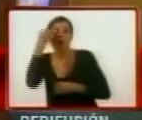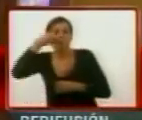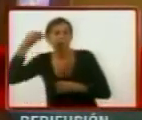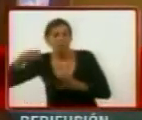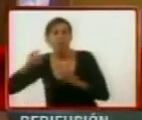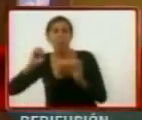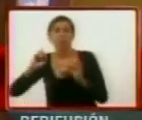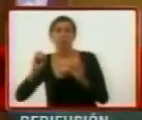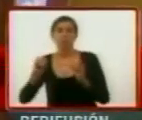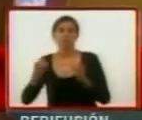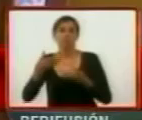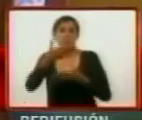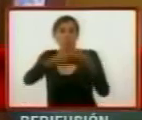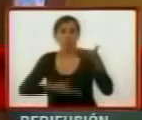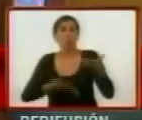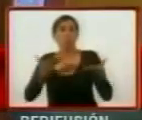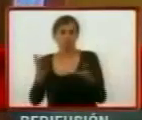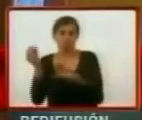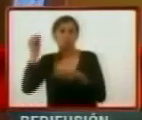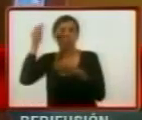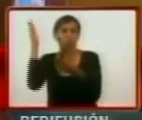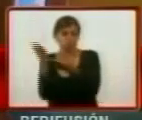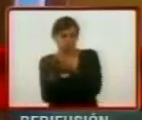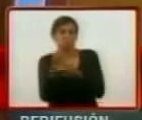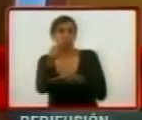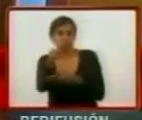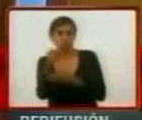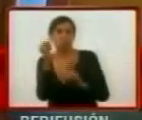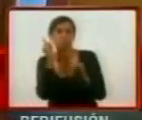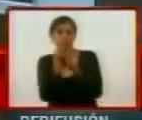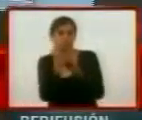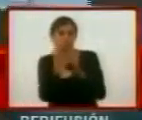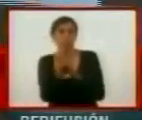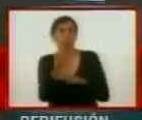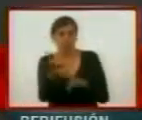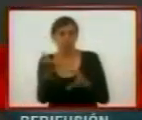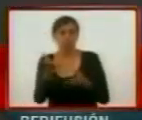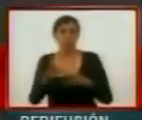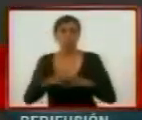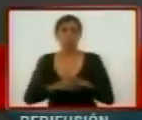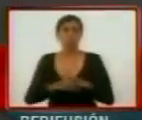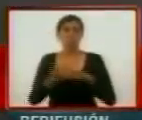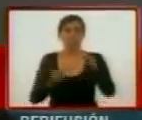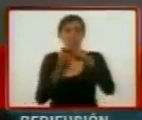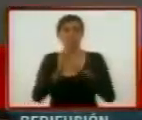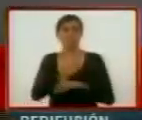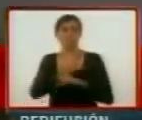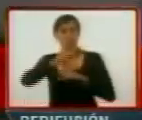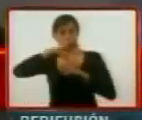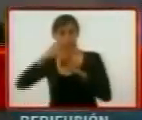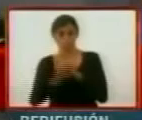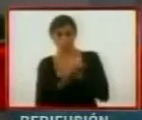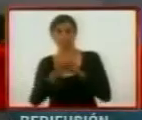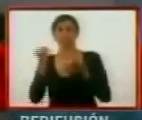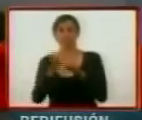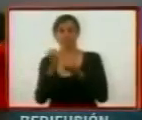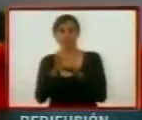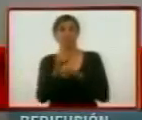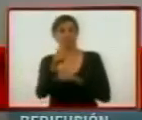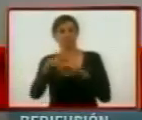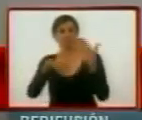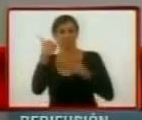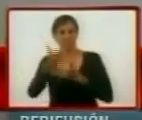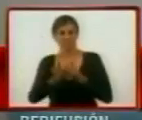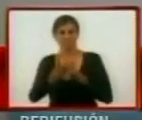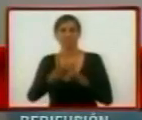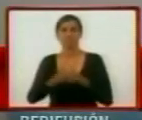puede inclusive entender cómo funcionan las declaratorias y eventualmente proponer. El Instituto de Patrimonio Cultural trabajó en el proyecto, una